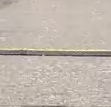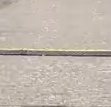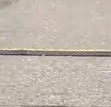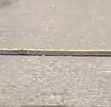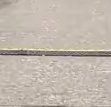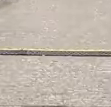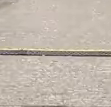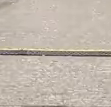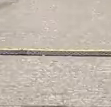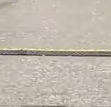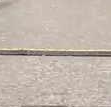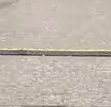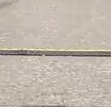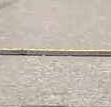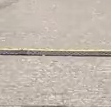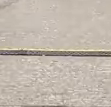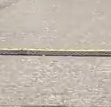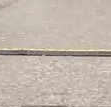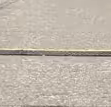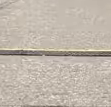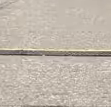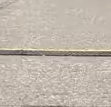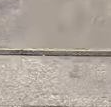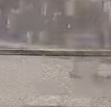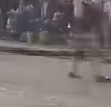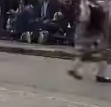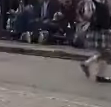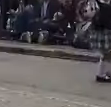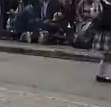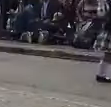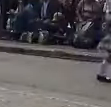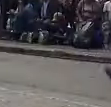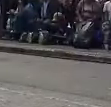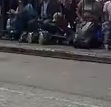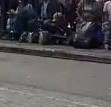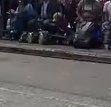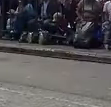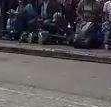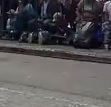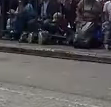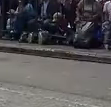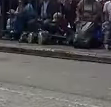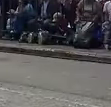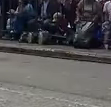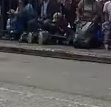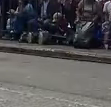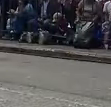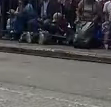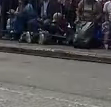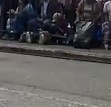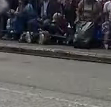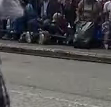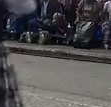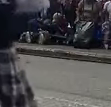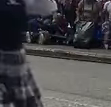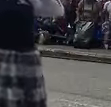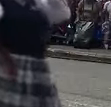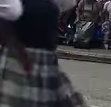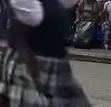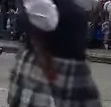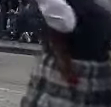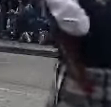comunidad, lo cual ha permitido servir a las familias de escasos recursos. Asimismo, la banda del Colegio Jesús de